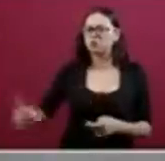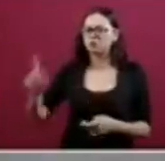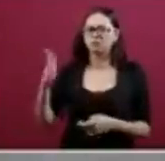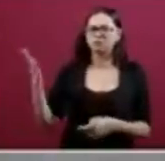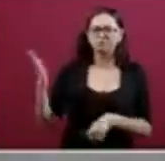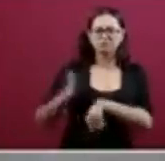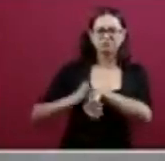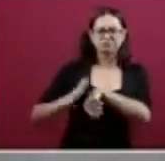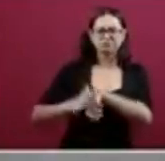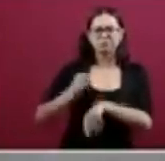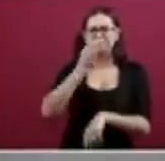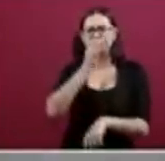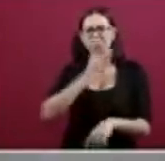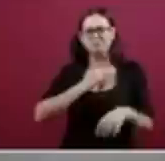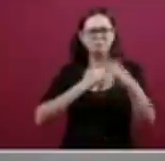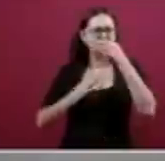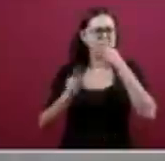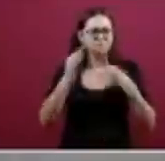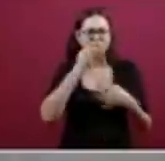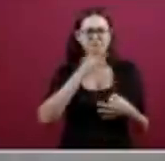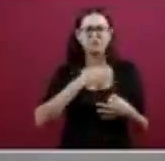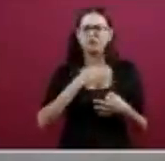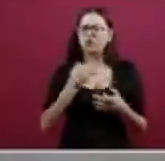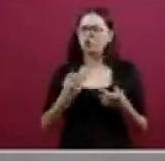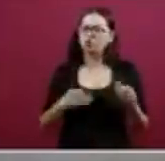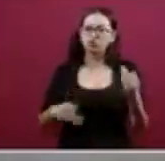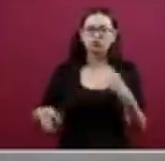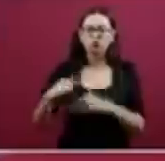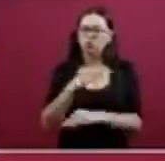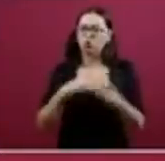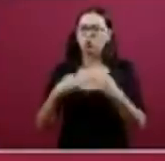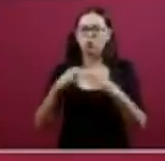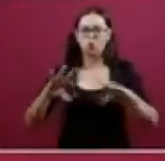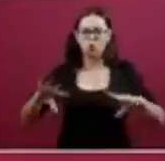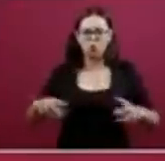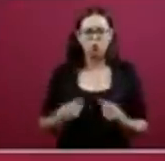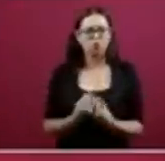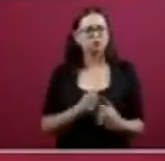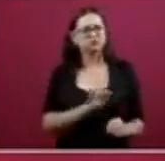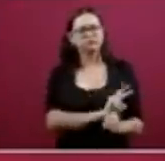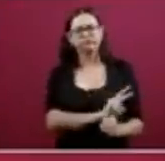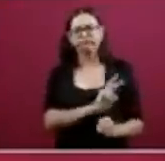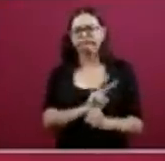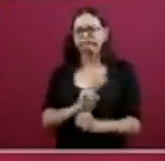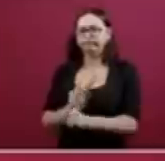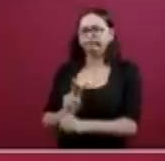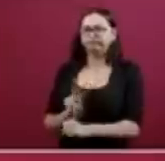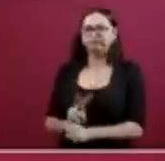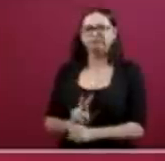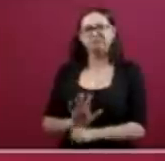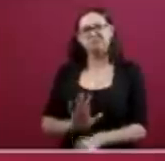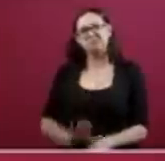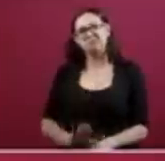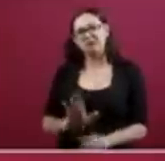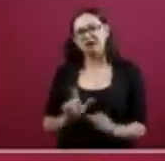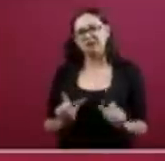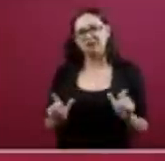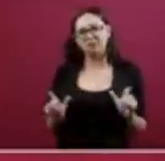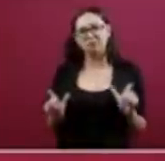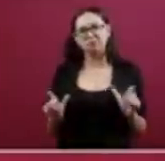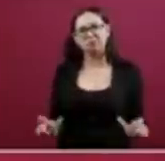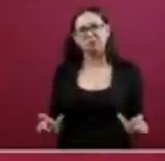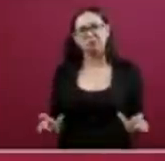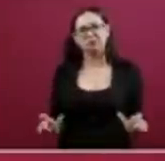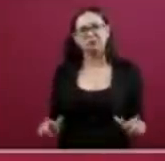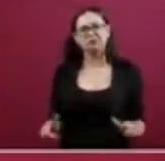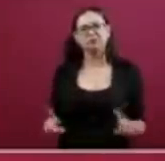y que todos estemos vigilando, que seamos guardianes, que